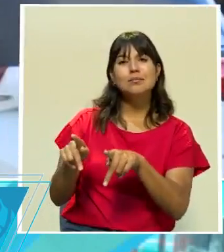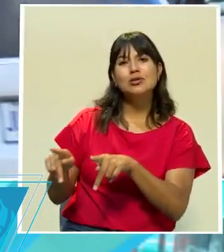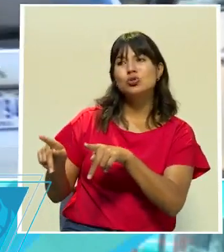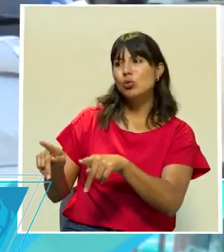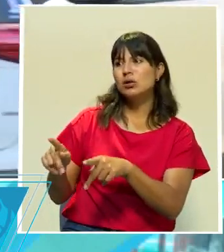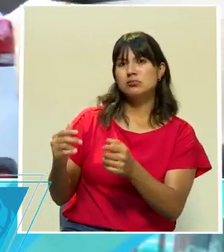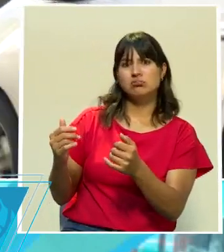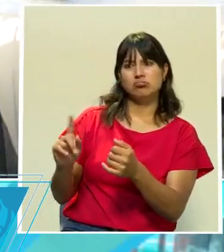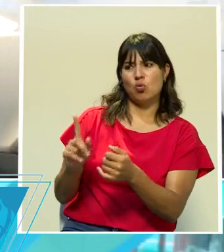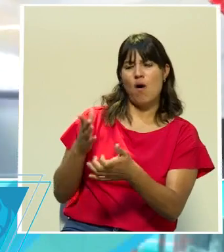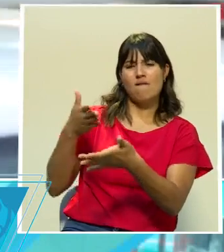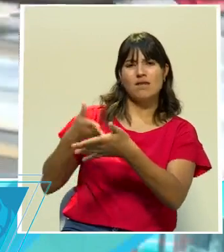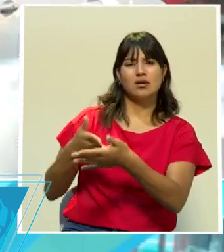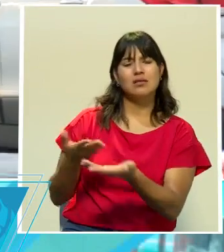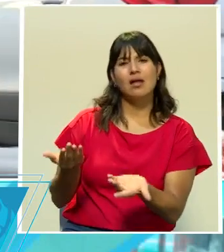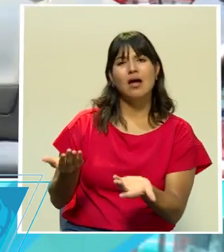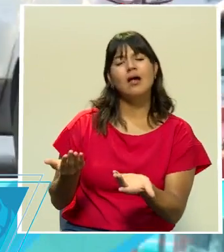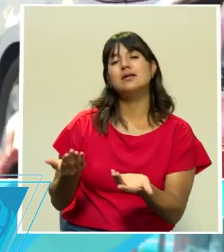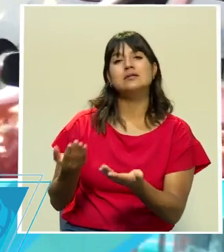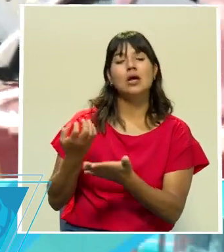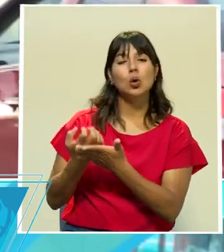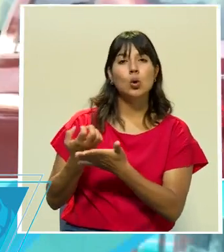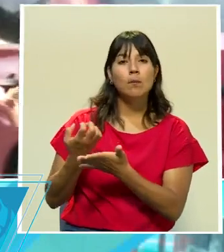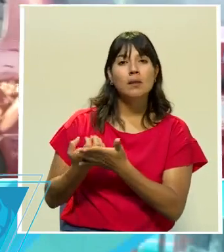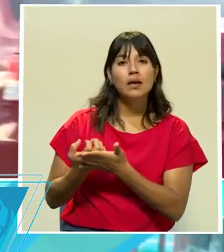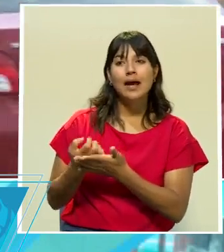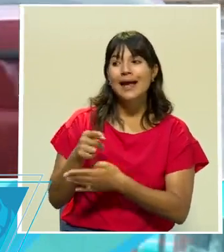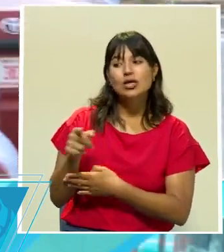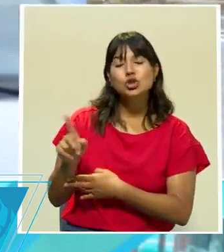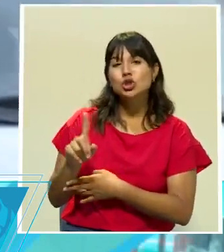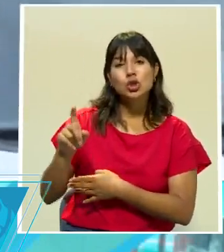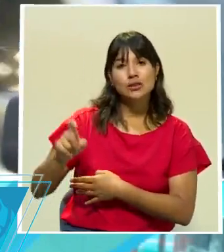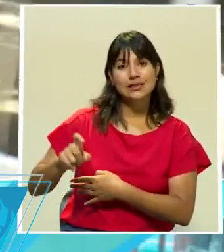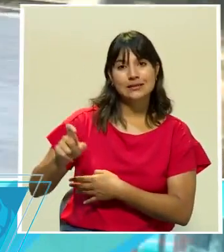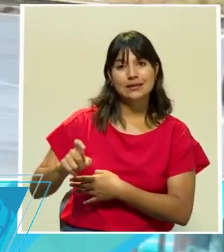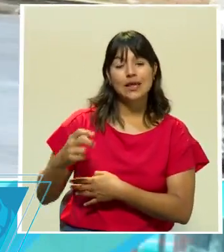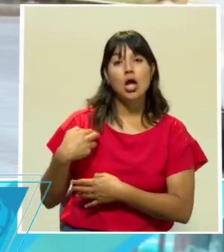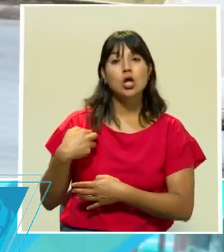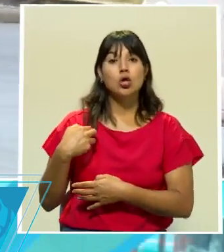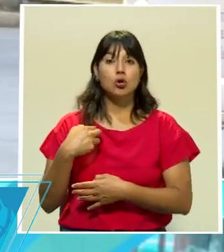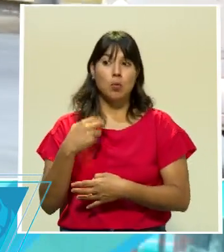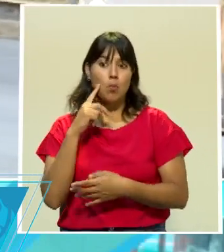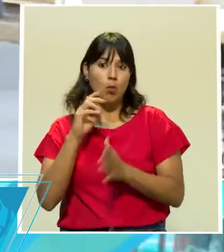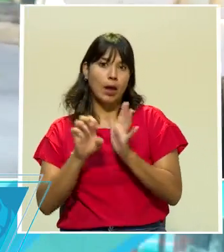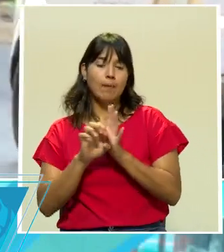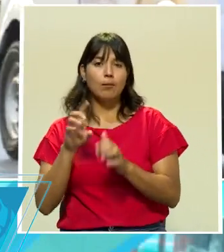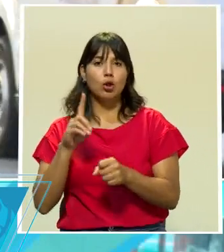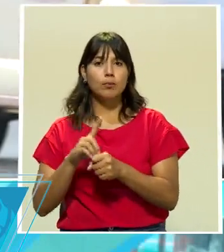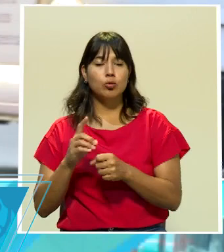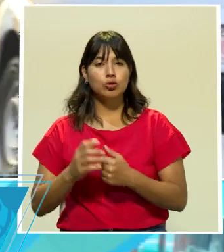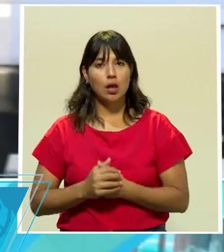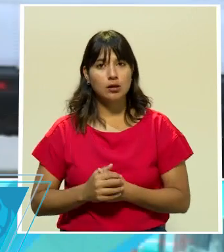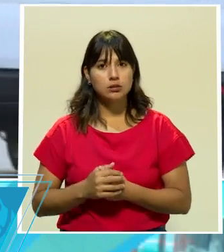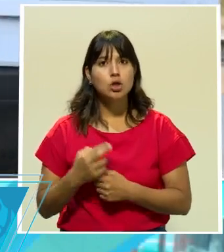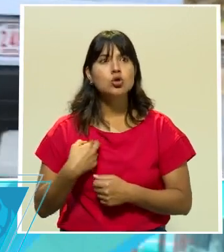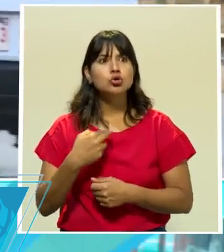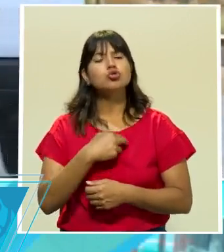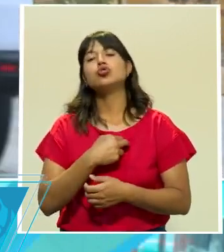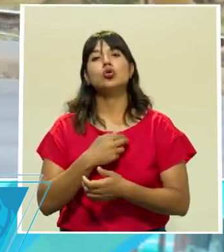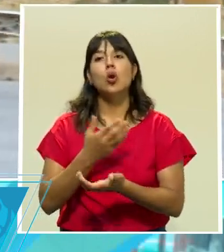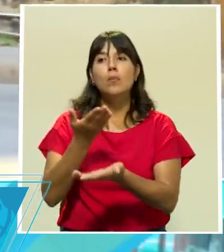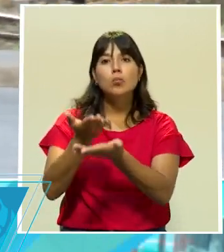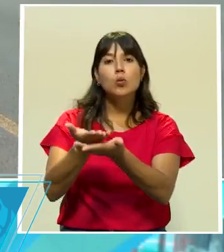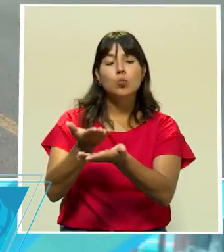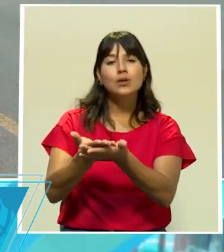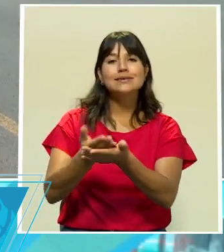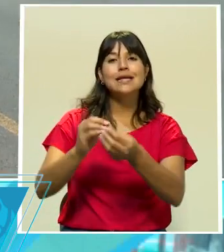con recortes a personas que no lo necesitan. Nosotros los diputados, por ejemplo, nosotros presentamos mociones, la moción